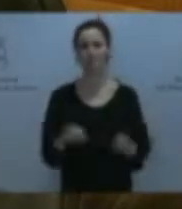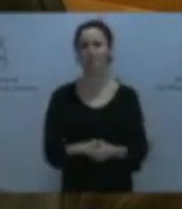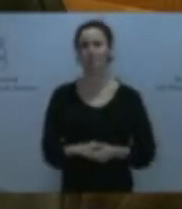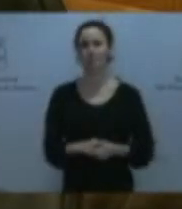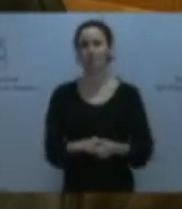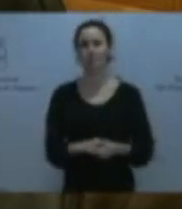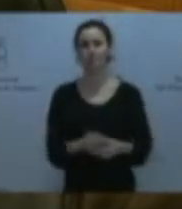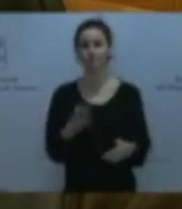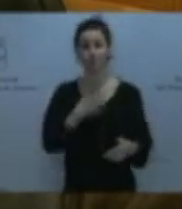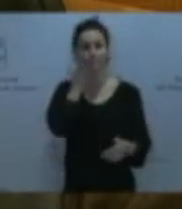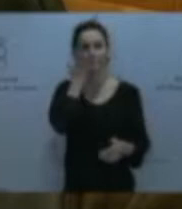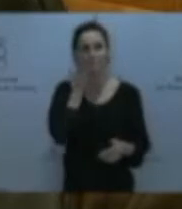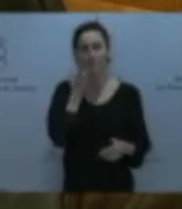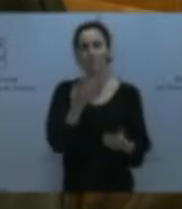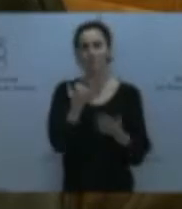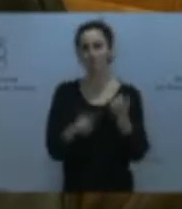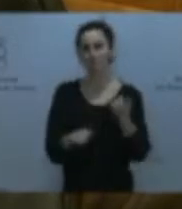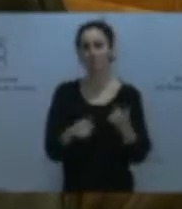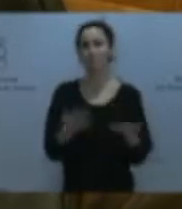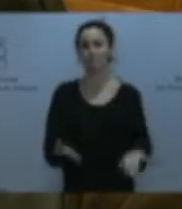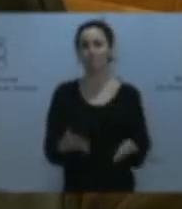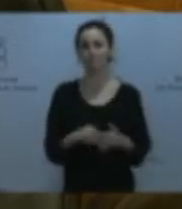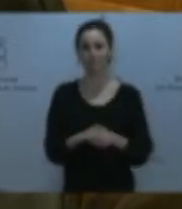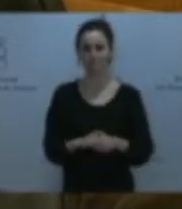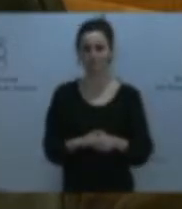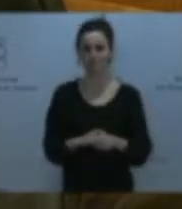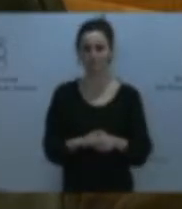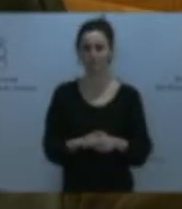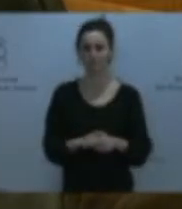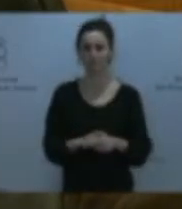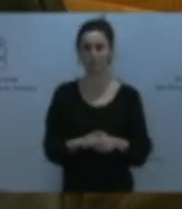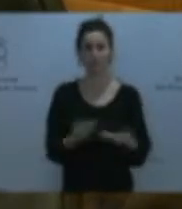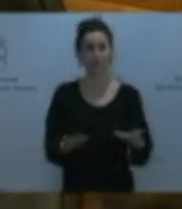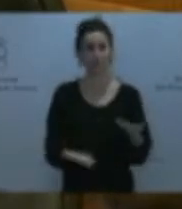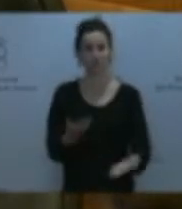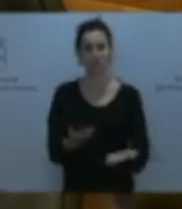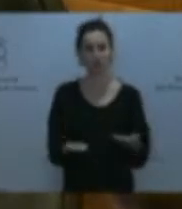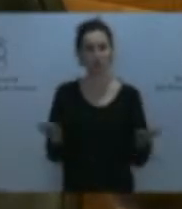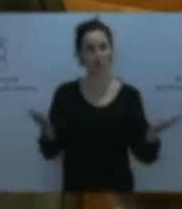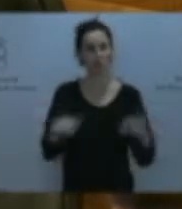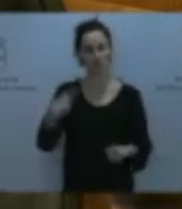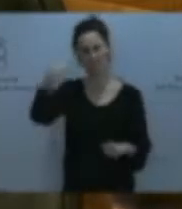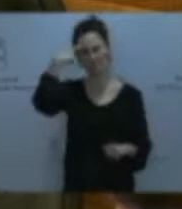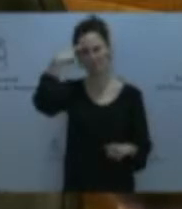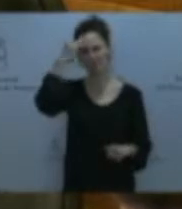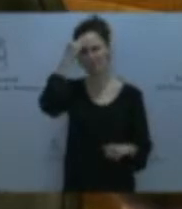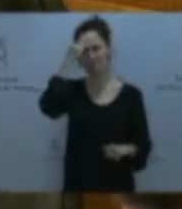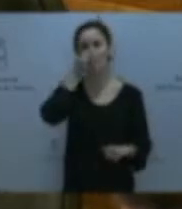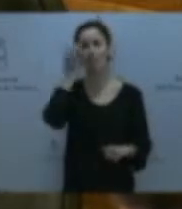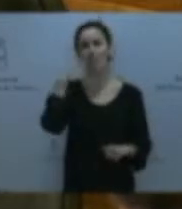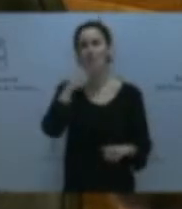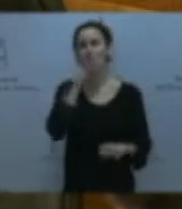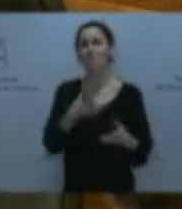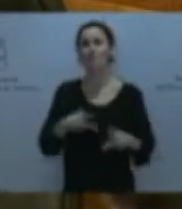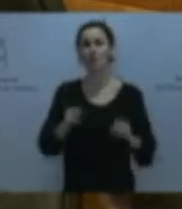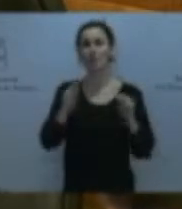Ya me hubiera gustado a mí equivocarme cuando le criticaba por su poco juicio, cuando hablaba de las oportunidades que ofrecía, por ejemplo, el fin de las cuotas